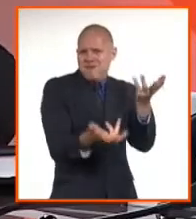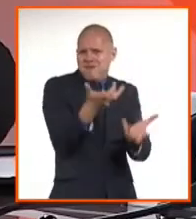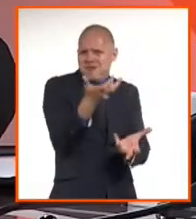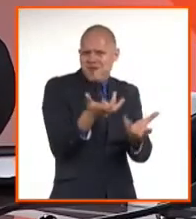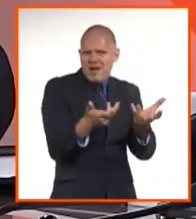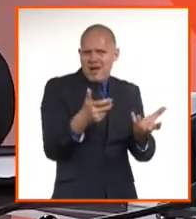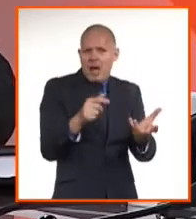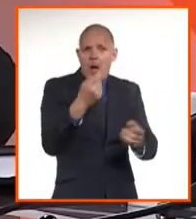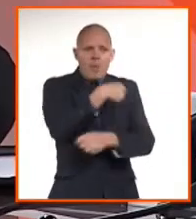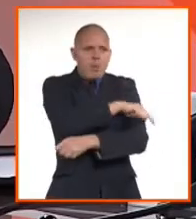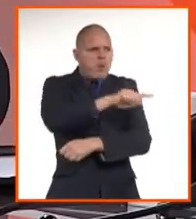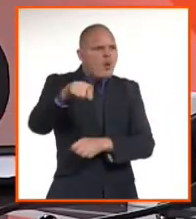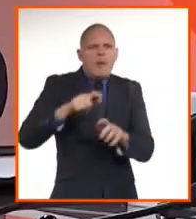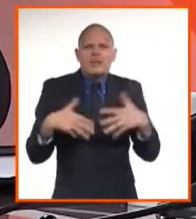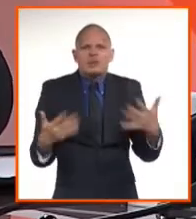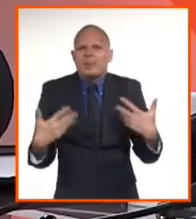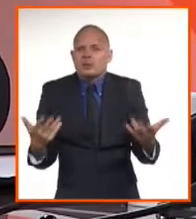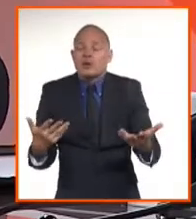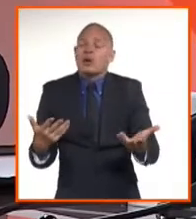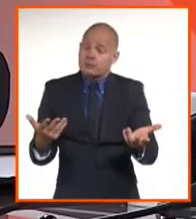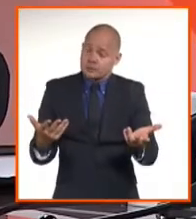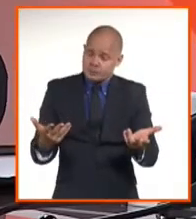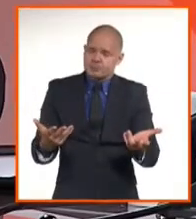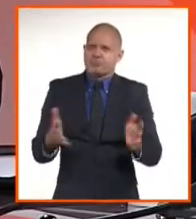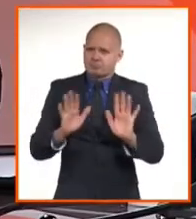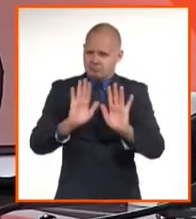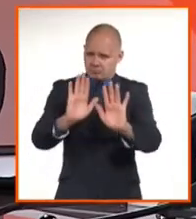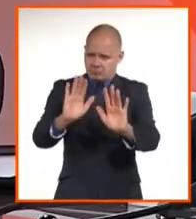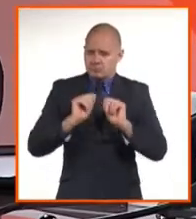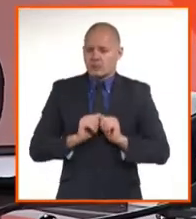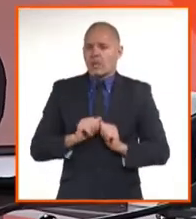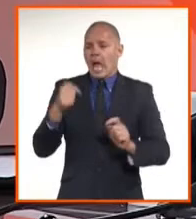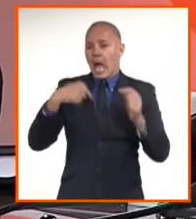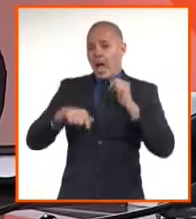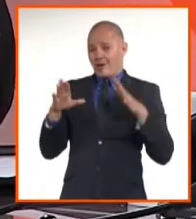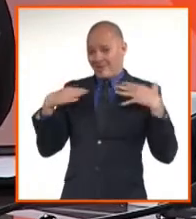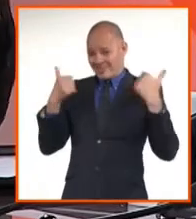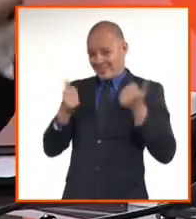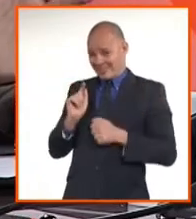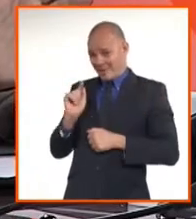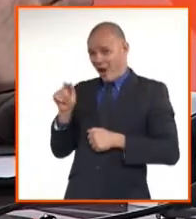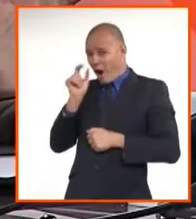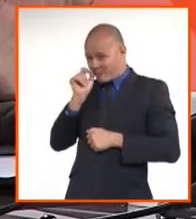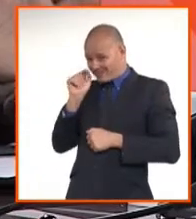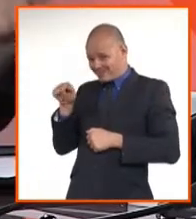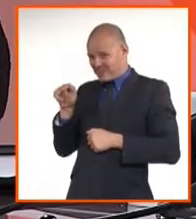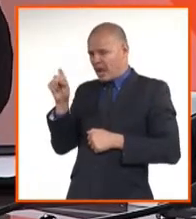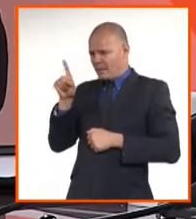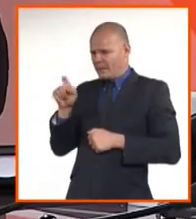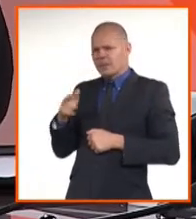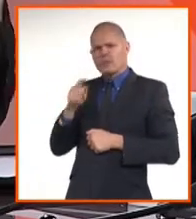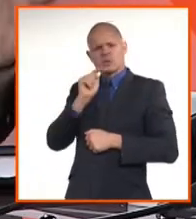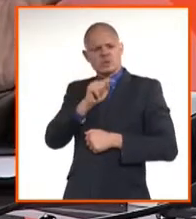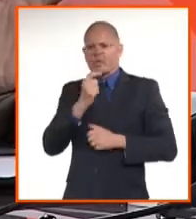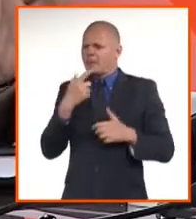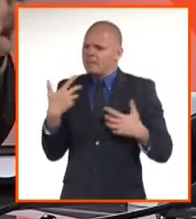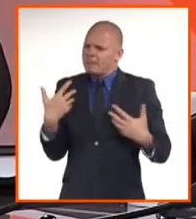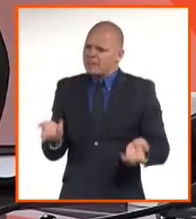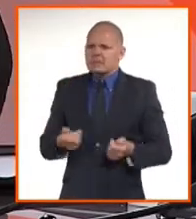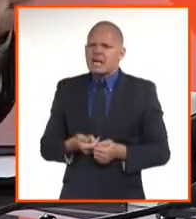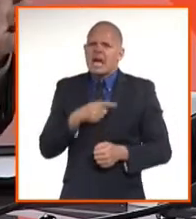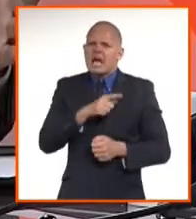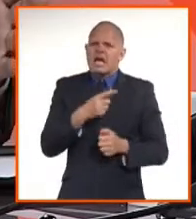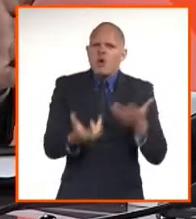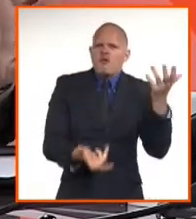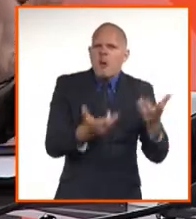Con el ingeniero Edier Guzmán Pacheco, director de Generación Térmica de la UNE, precisamente sobre lo que ocurrió en Felton 2. ¿Cuáles fueron las causas